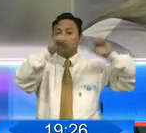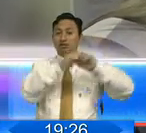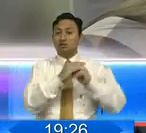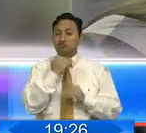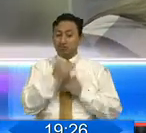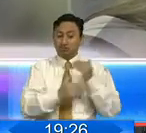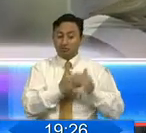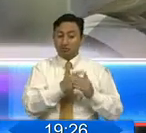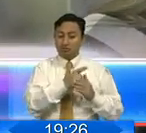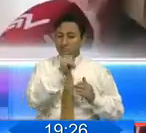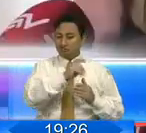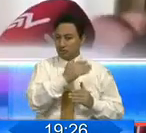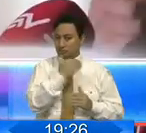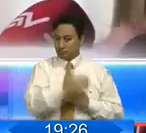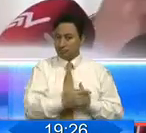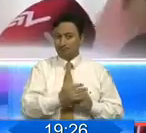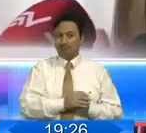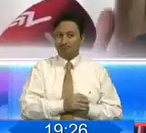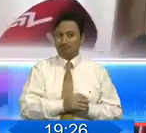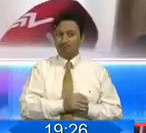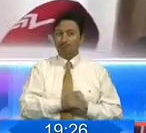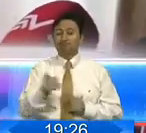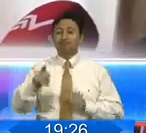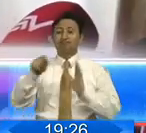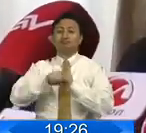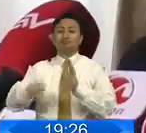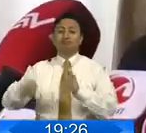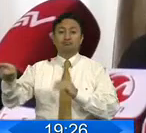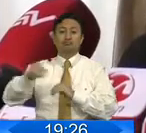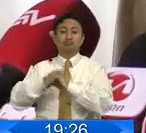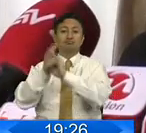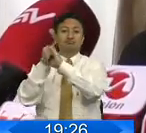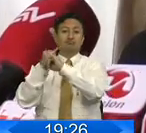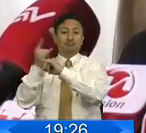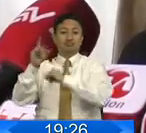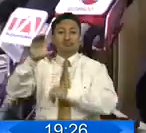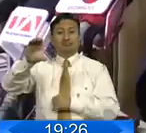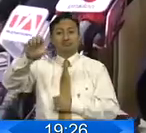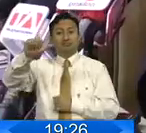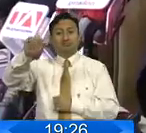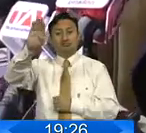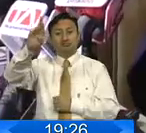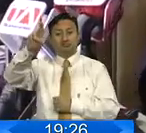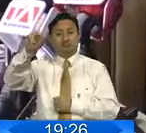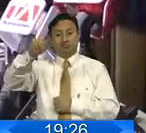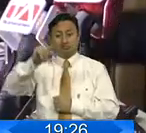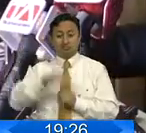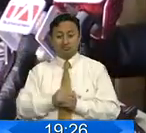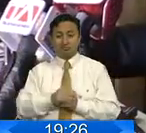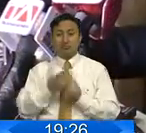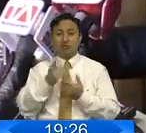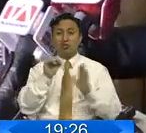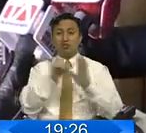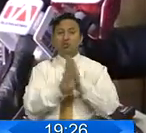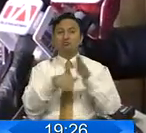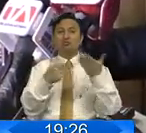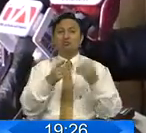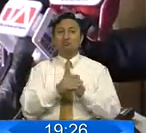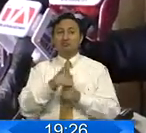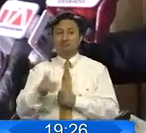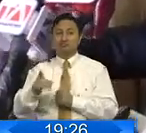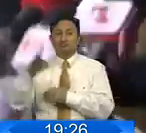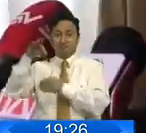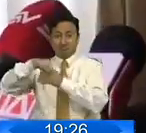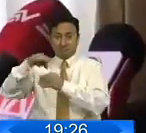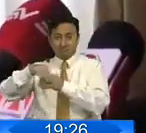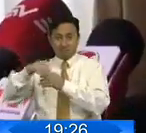deben cumplirse. Por su parte, el doctor Salazar, abogado del ingeniero Marcelo Cabrera, dijo que la supuesta denuncia tiene la intención de perjudicarlo